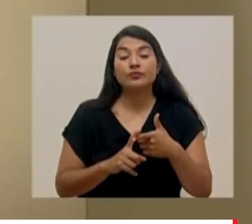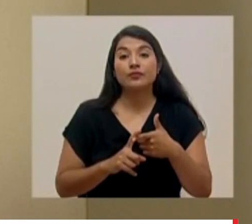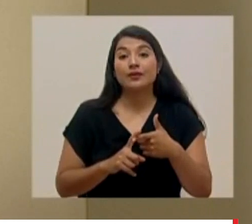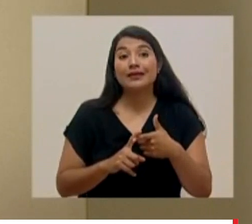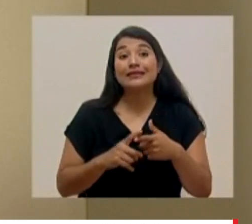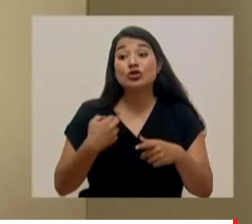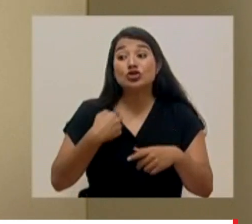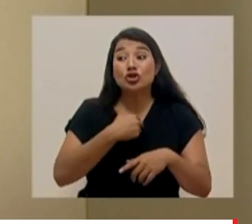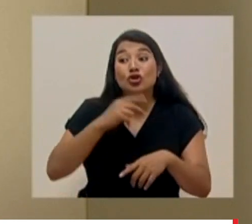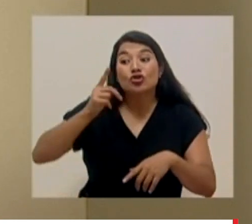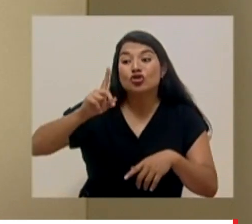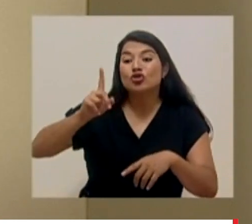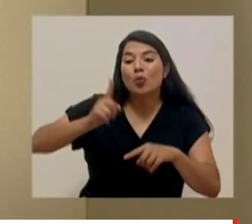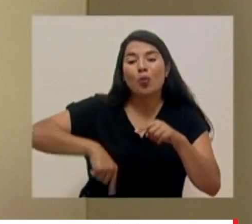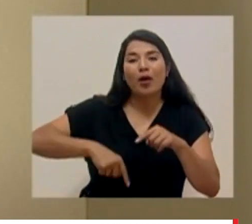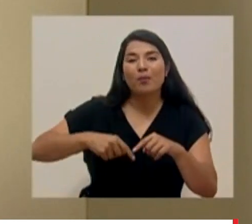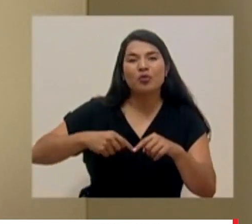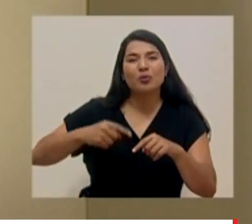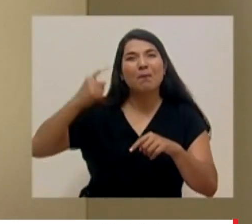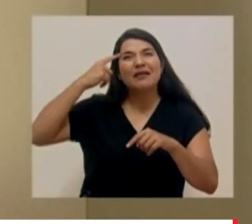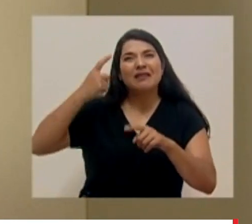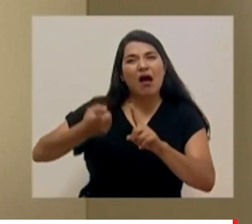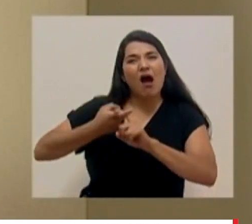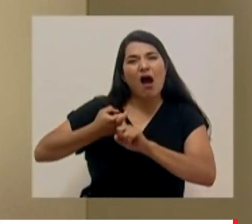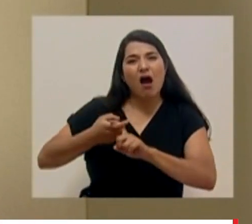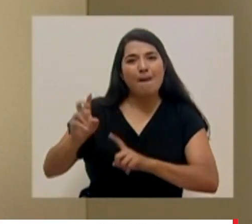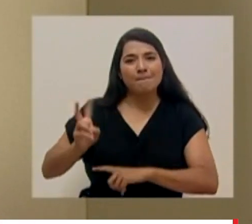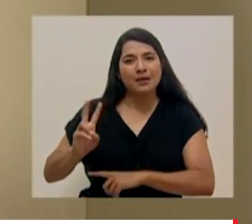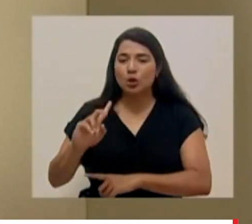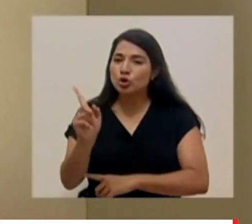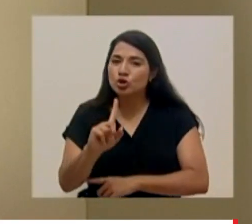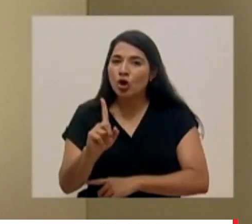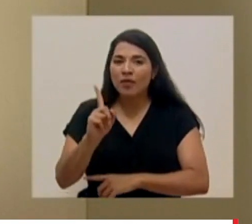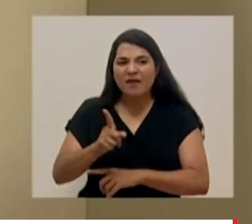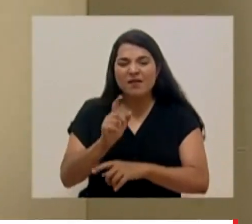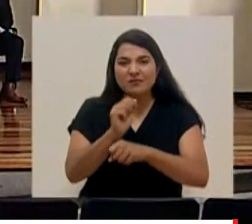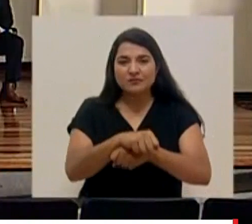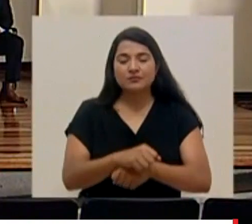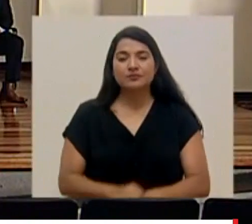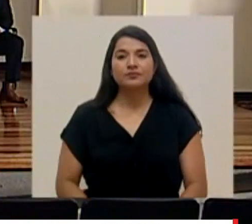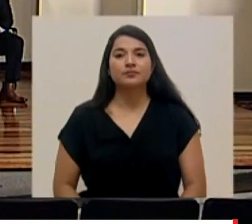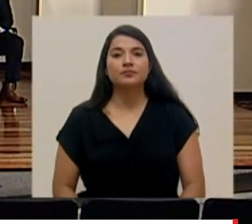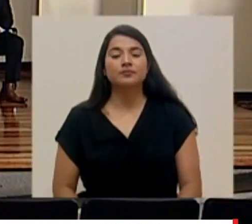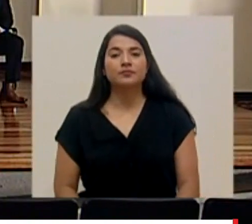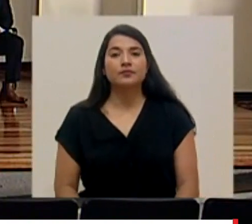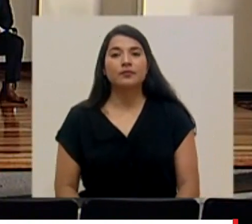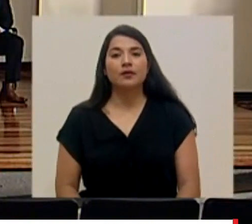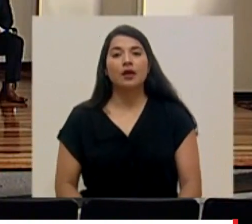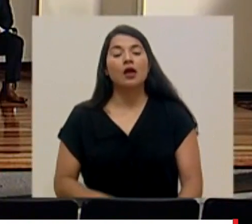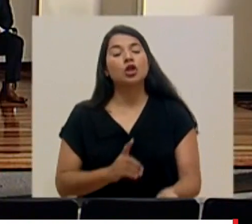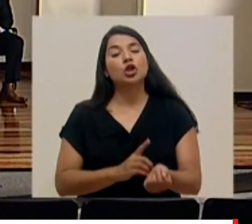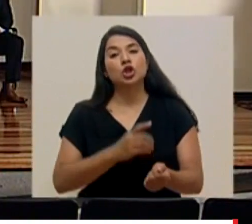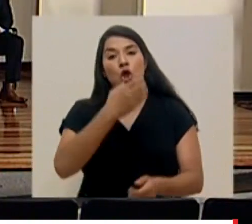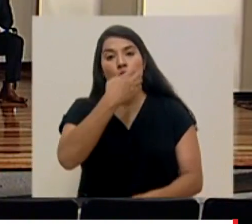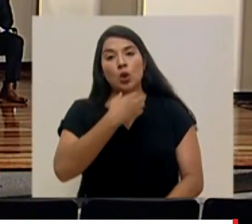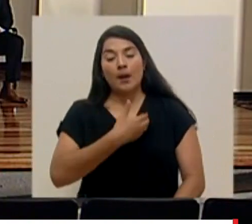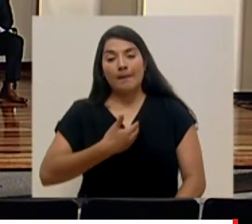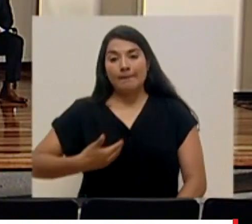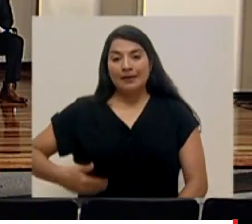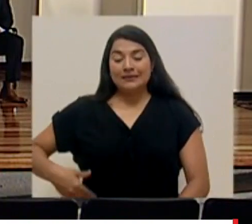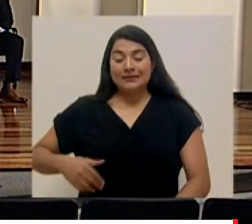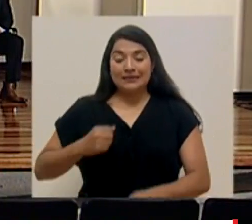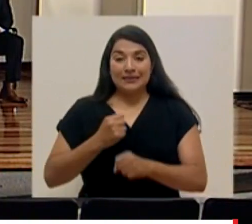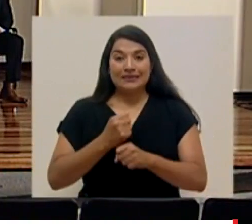Es la única forma que podemos evitar otro eventual cierre. Gracias. Doctor Román Macaya,